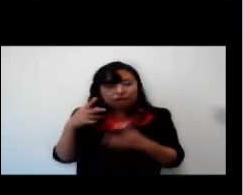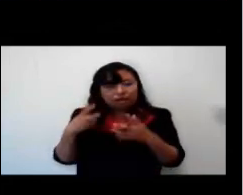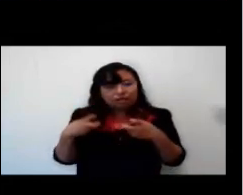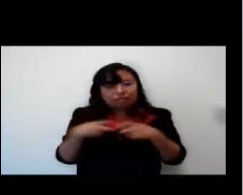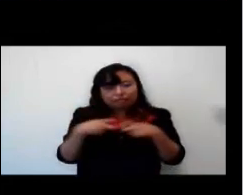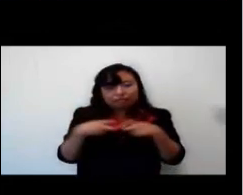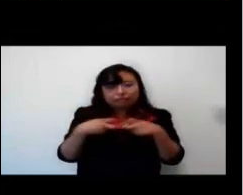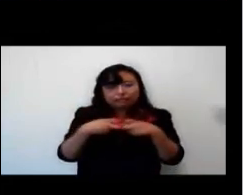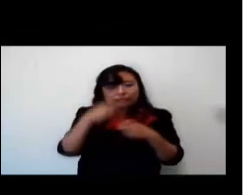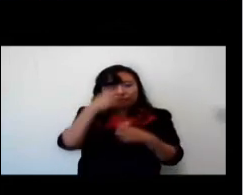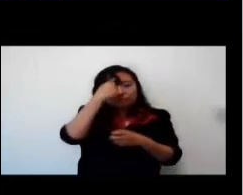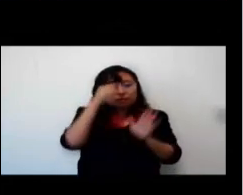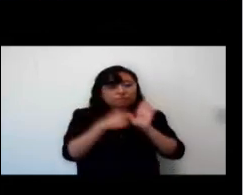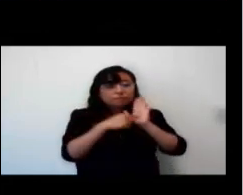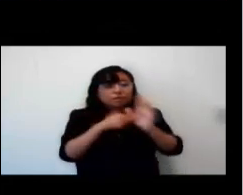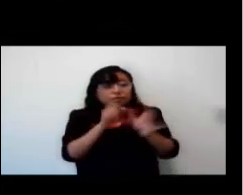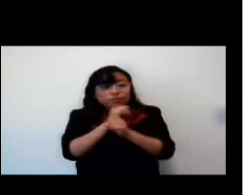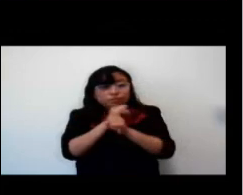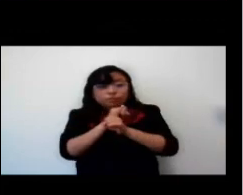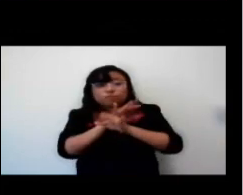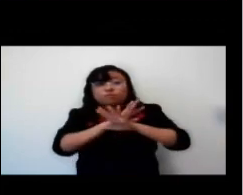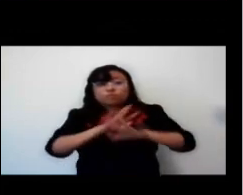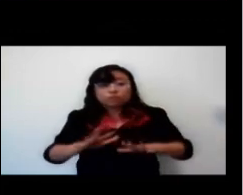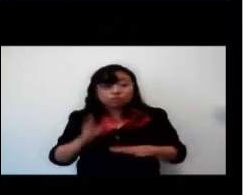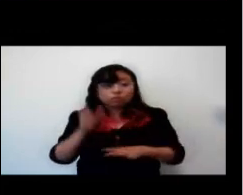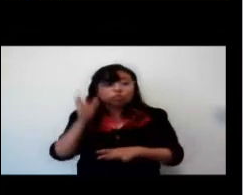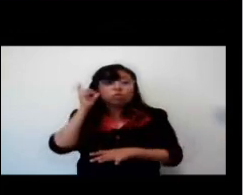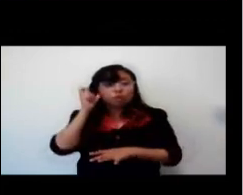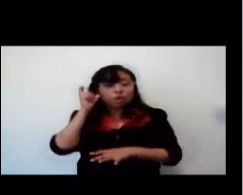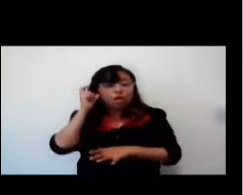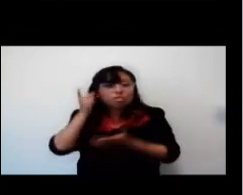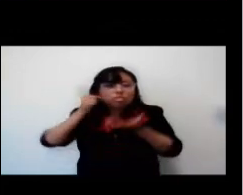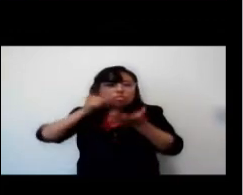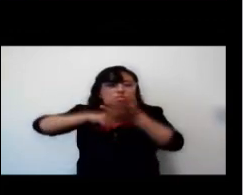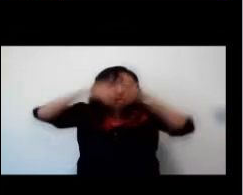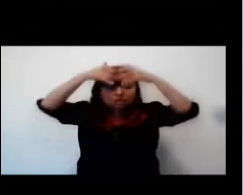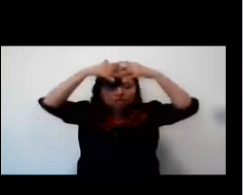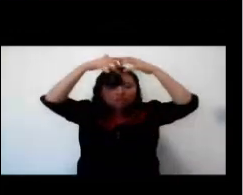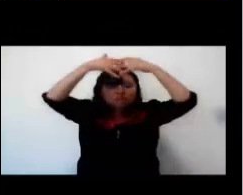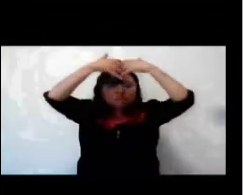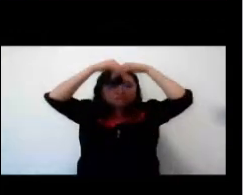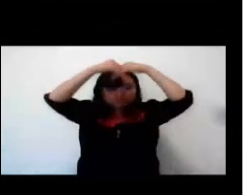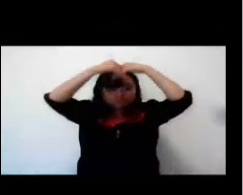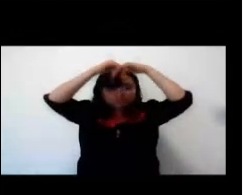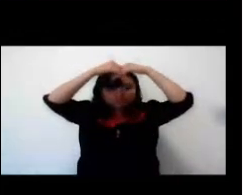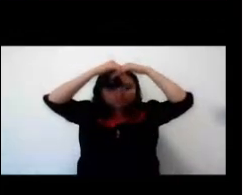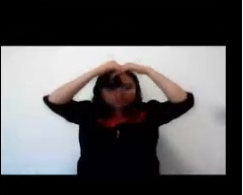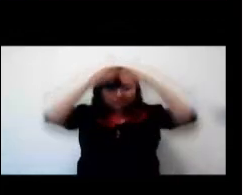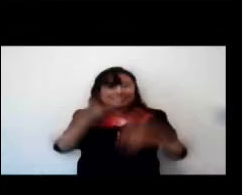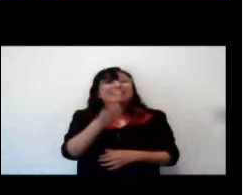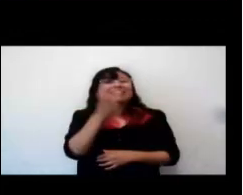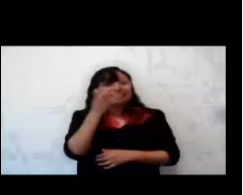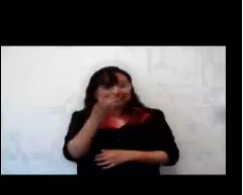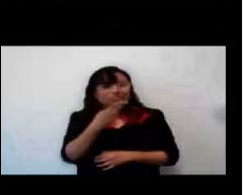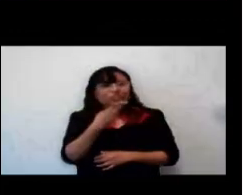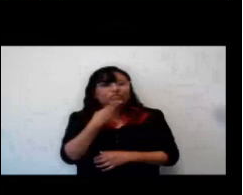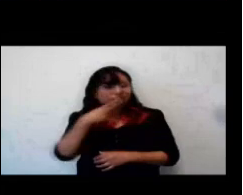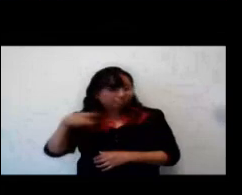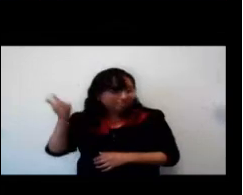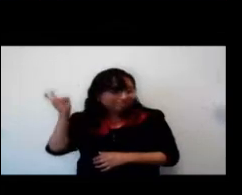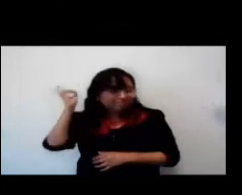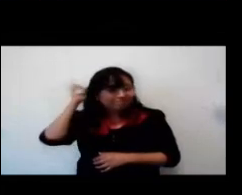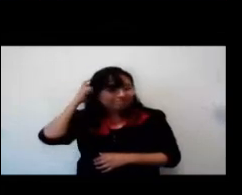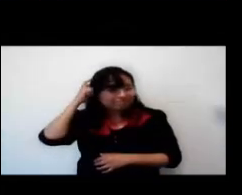pueda llevar la información del oído hacia el cerebro. Esto es un implante coclear. Entonces, el implante coclear